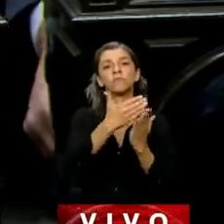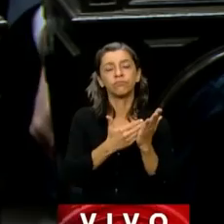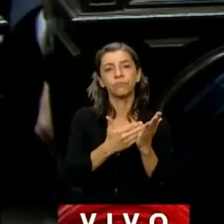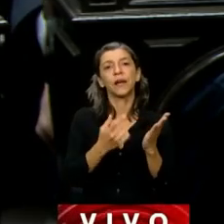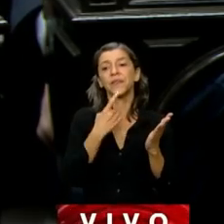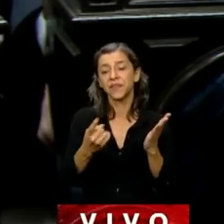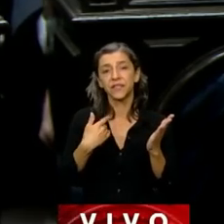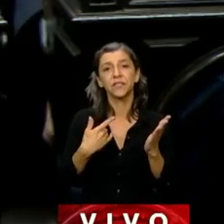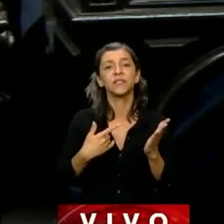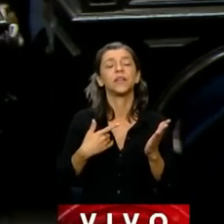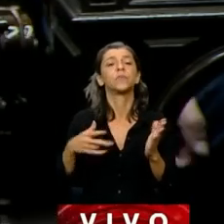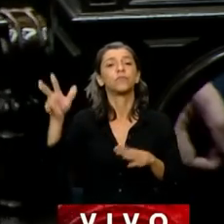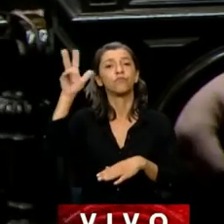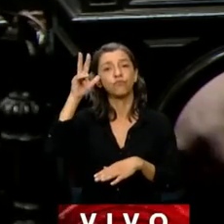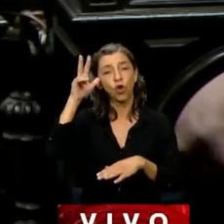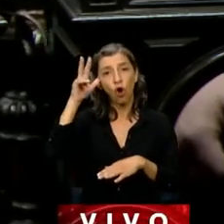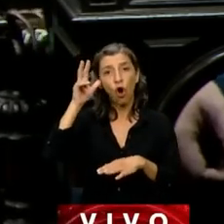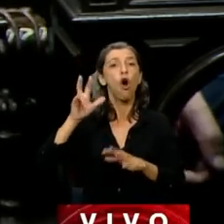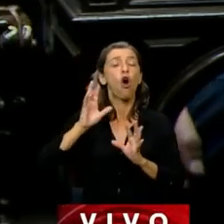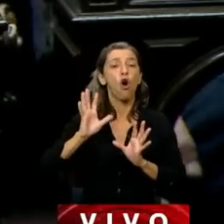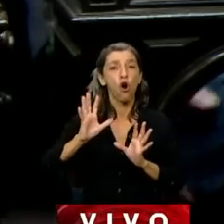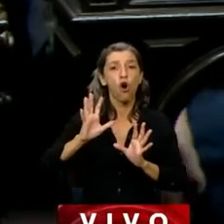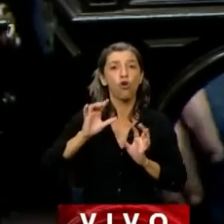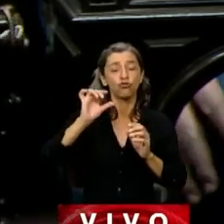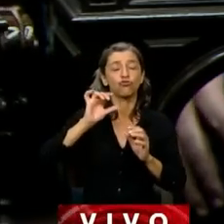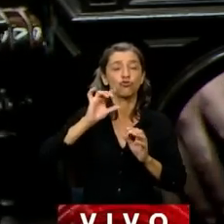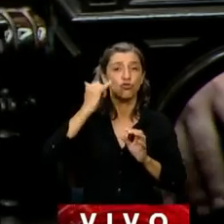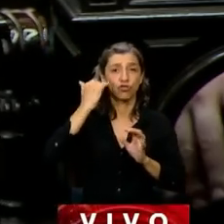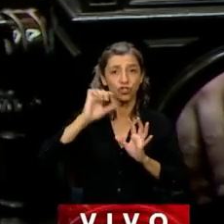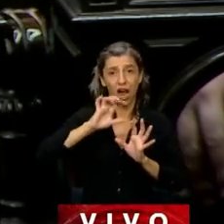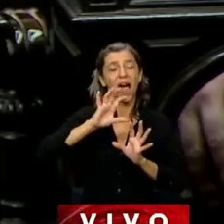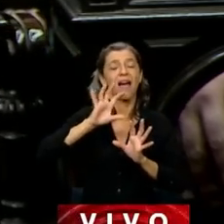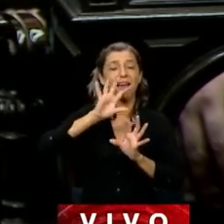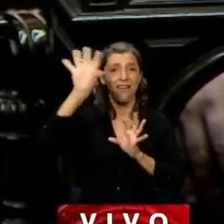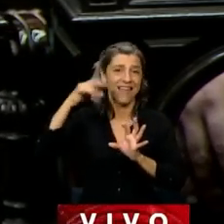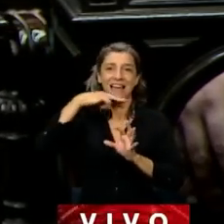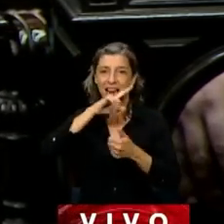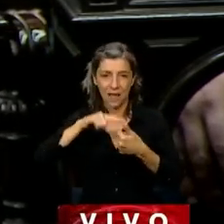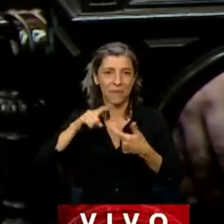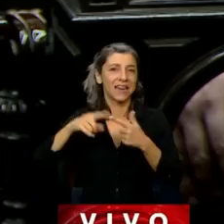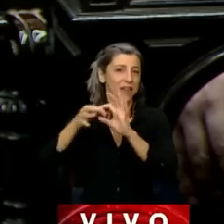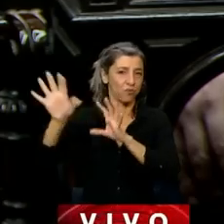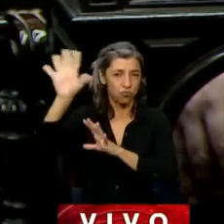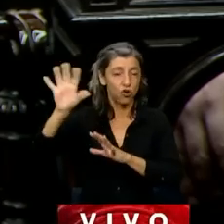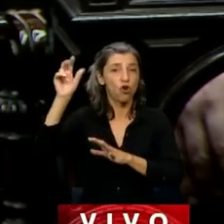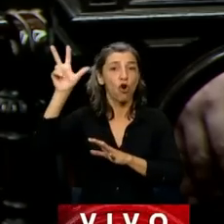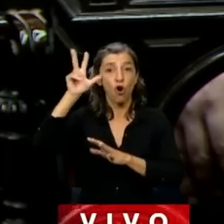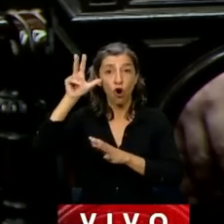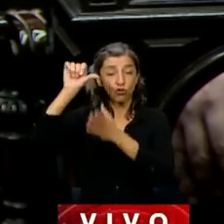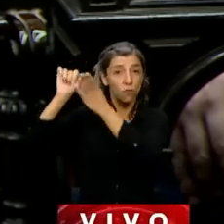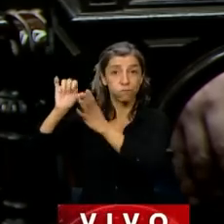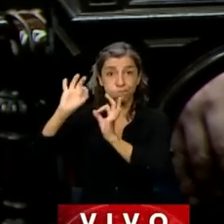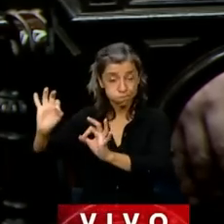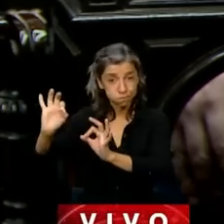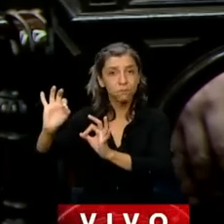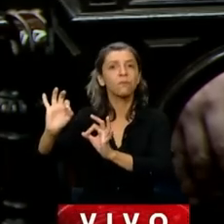que 8 de las partes de cada región, incluida la República Federal de Alemania y la Unión Europea, hayan depositado